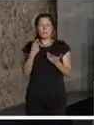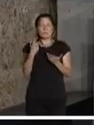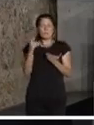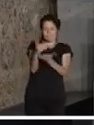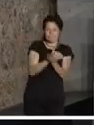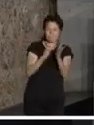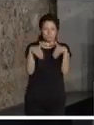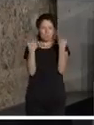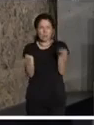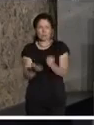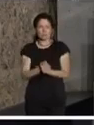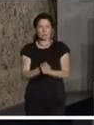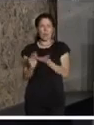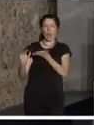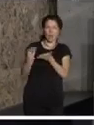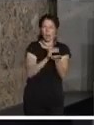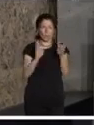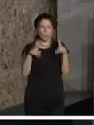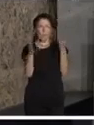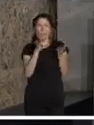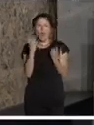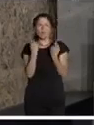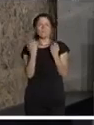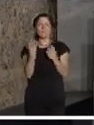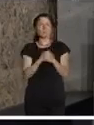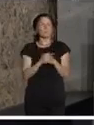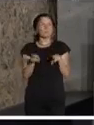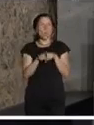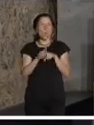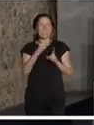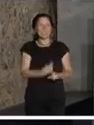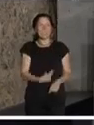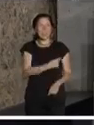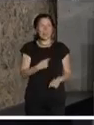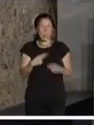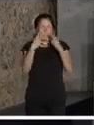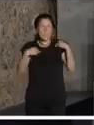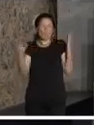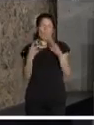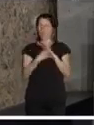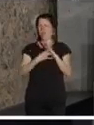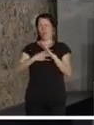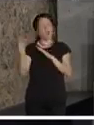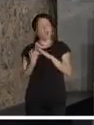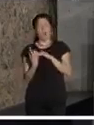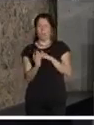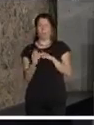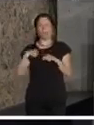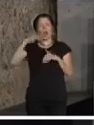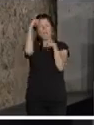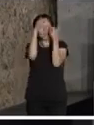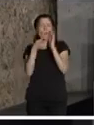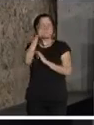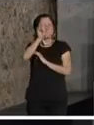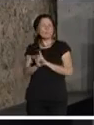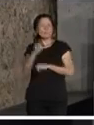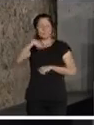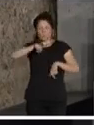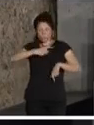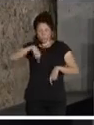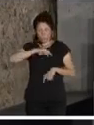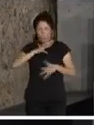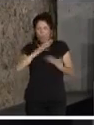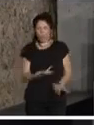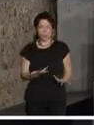más necesitamos recaudar más porque necesitamos una sanidad pública de calidad la atención primaria que estamos ahora